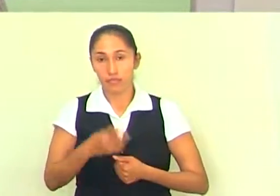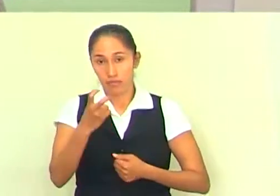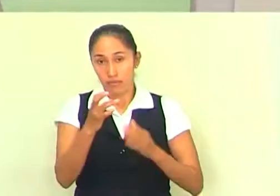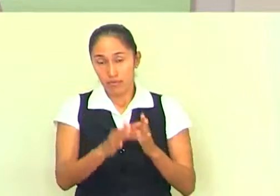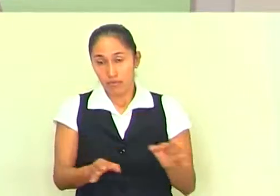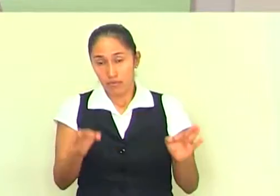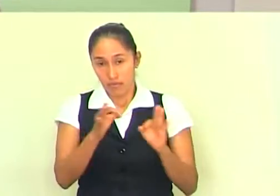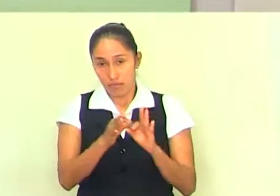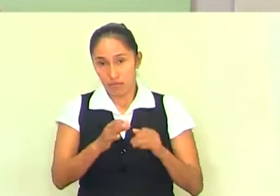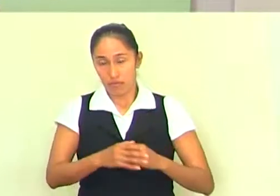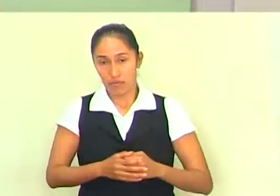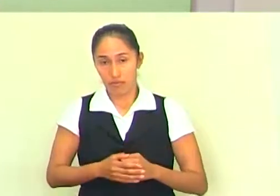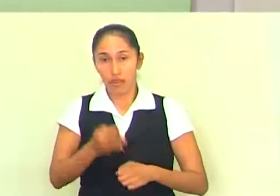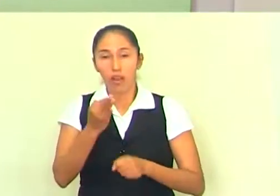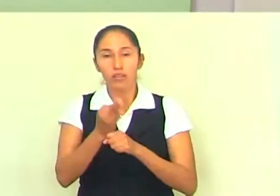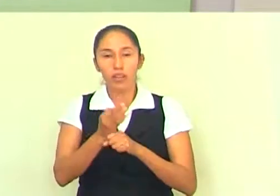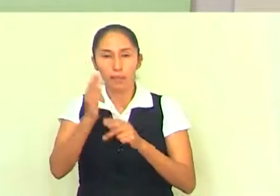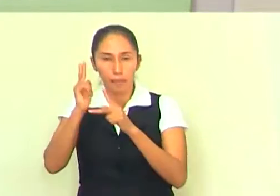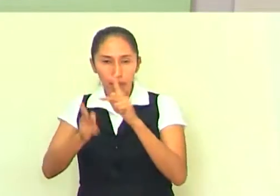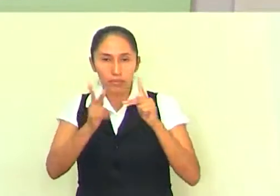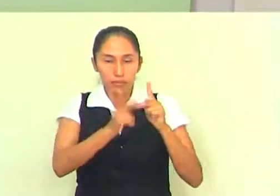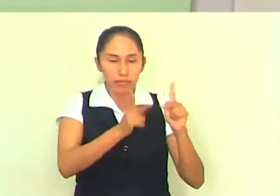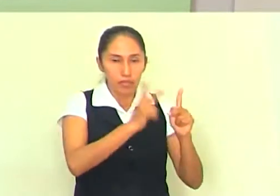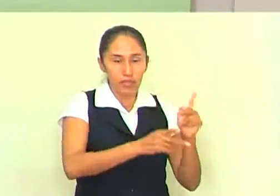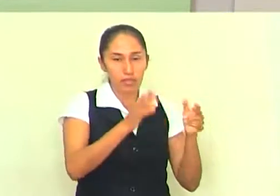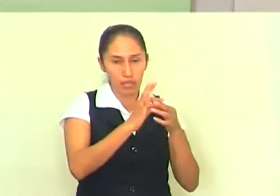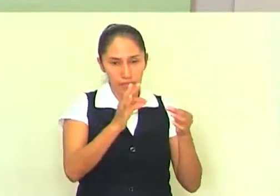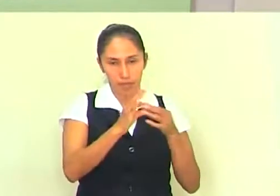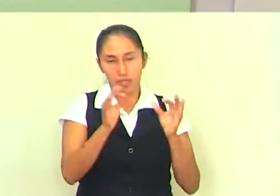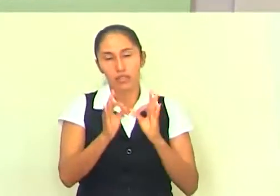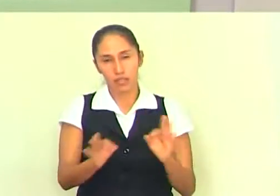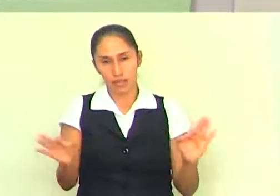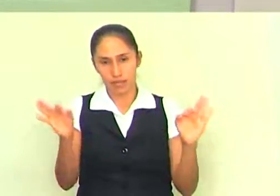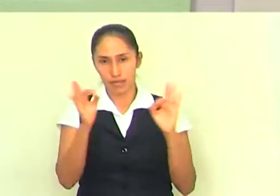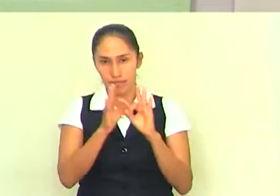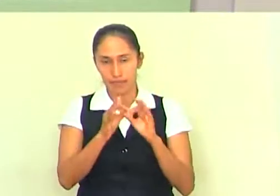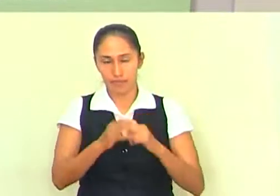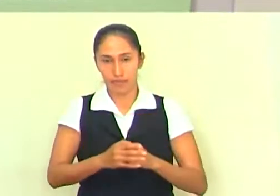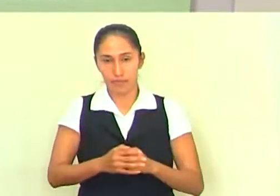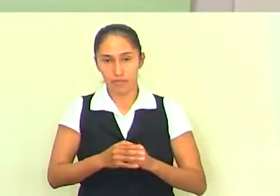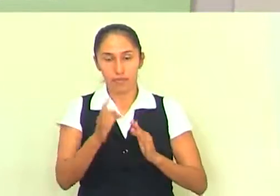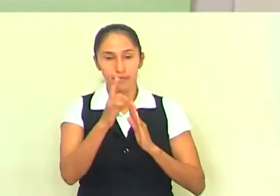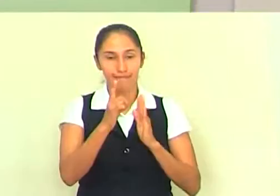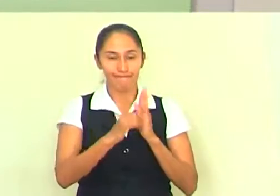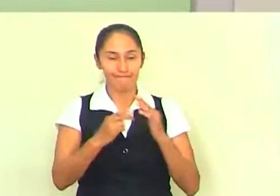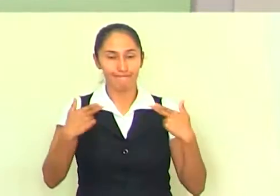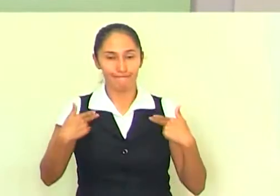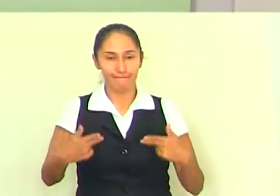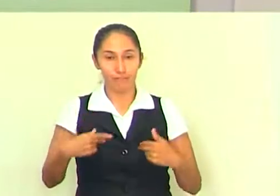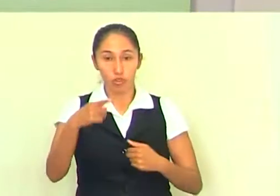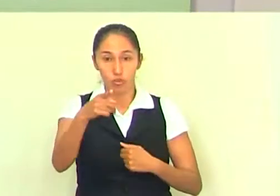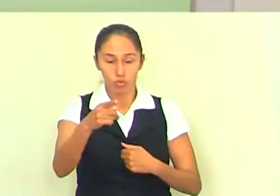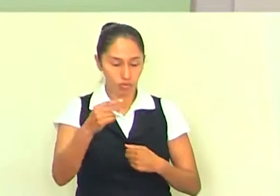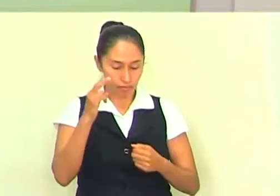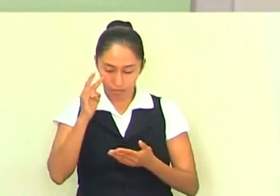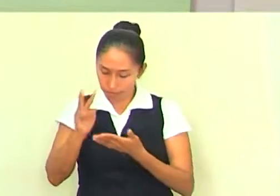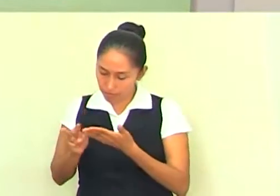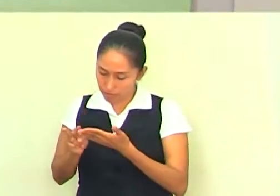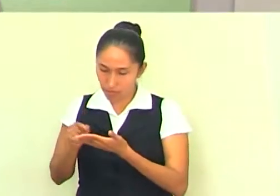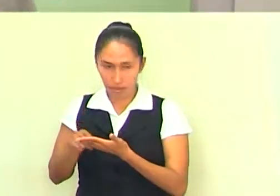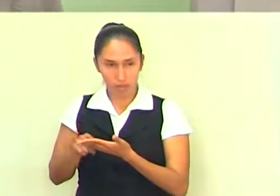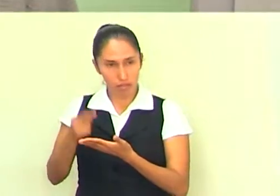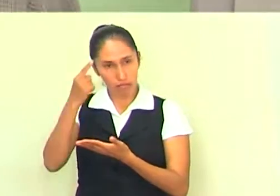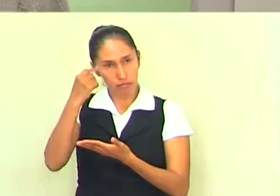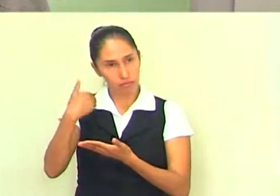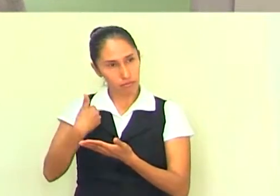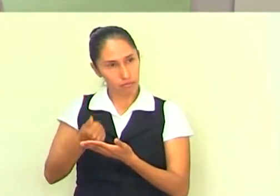sesiones sobre este tema de los documentos de los derechos humanos, que comprendas e interpretes y